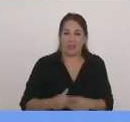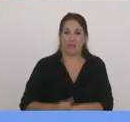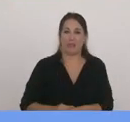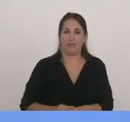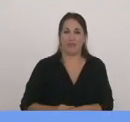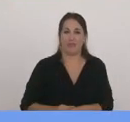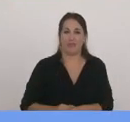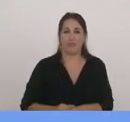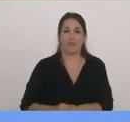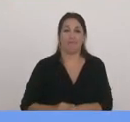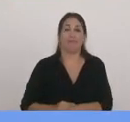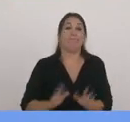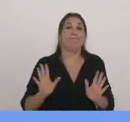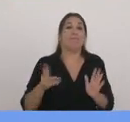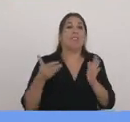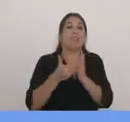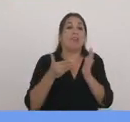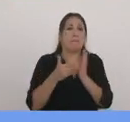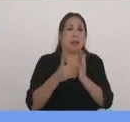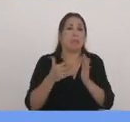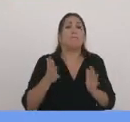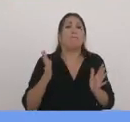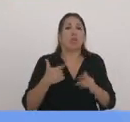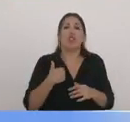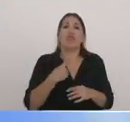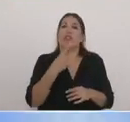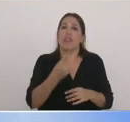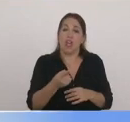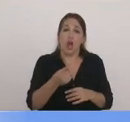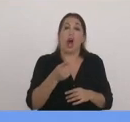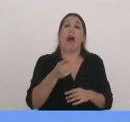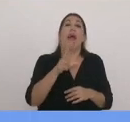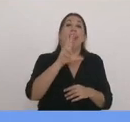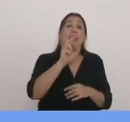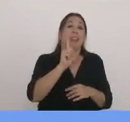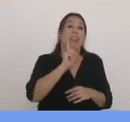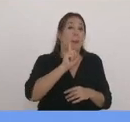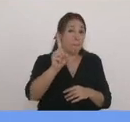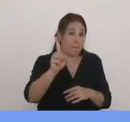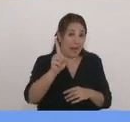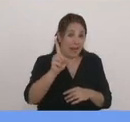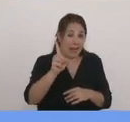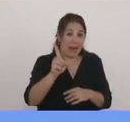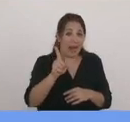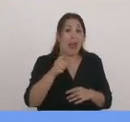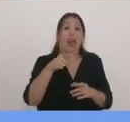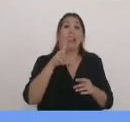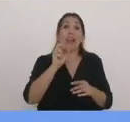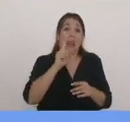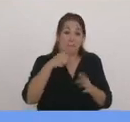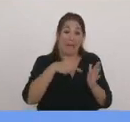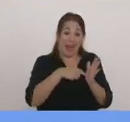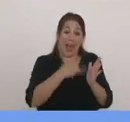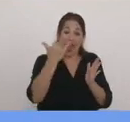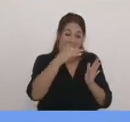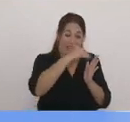son relativos y por eso yo digo el 30.000 contiene a los que están y a los